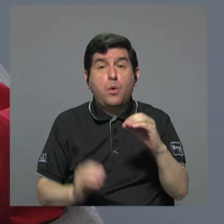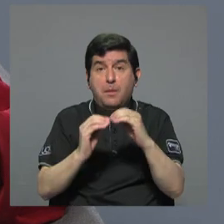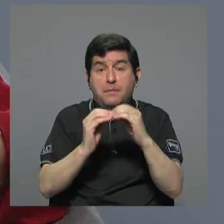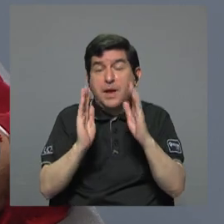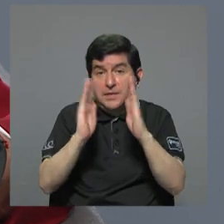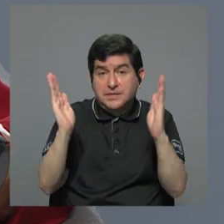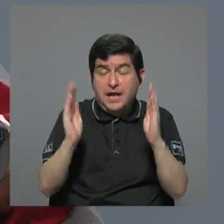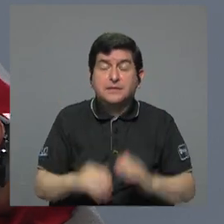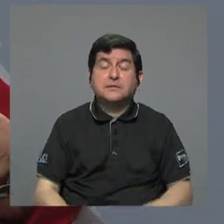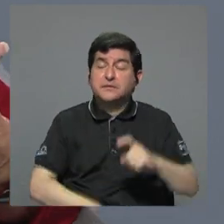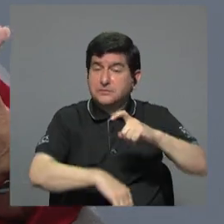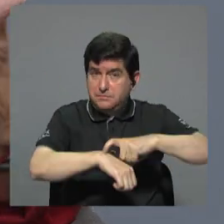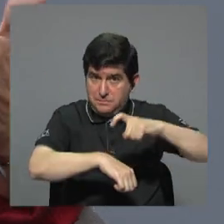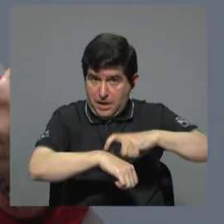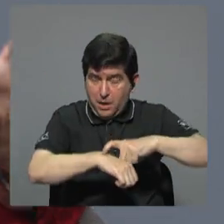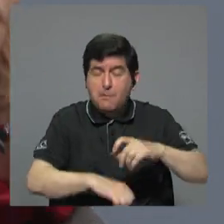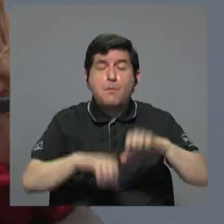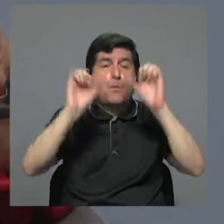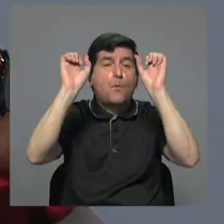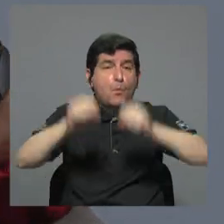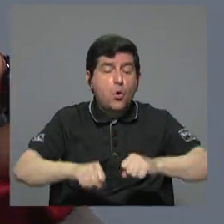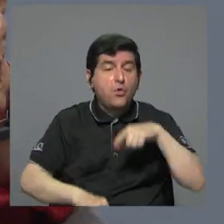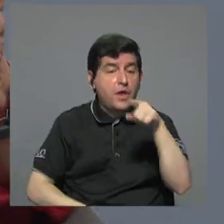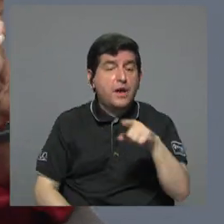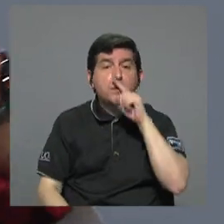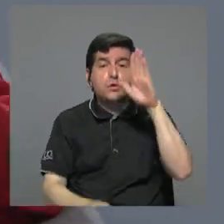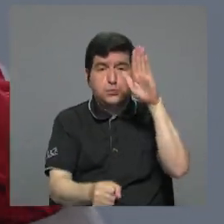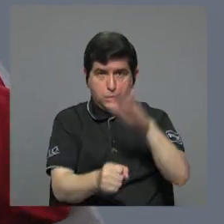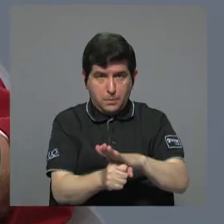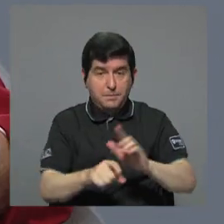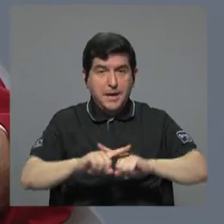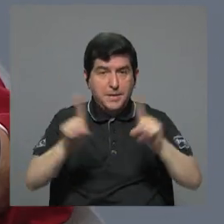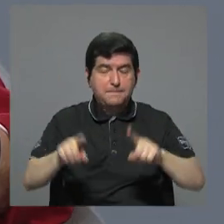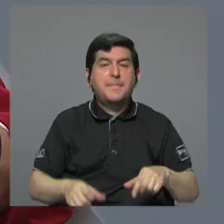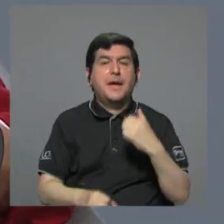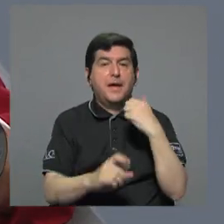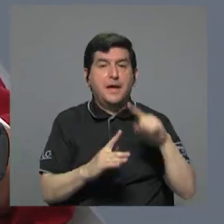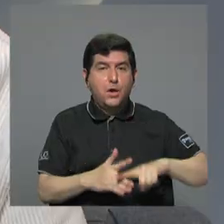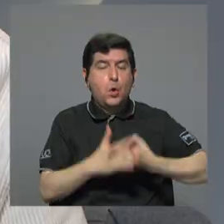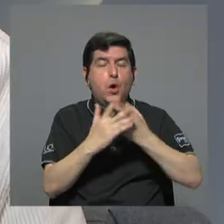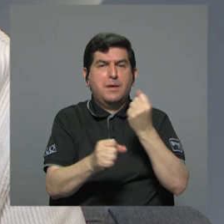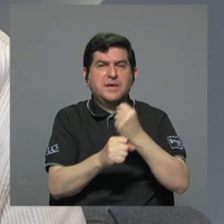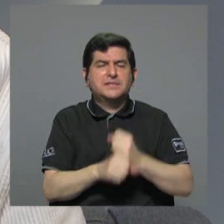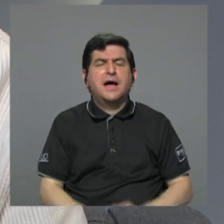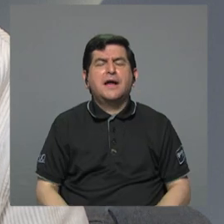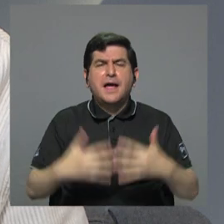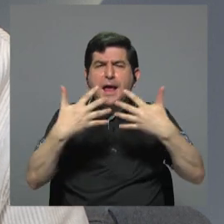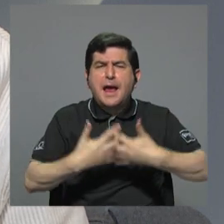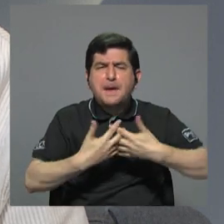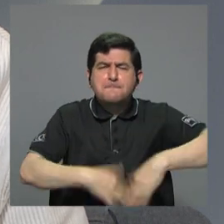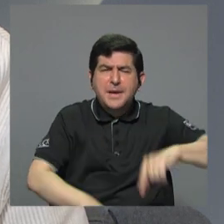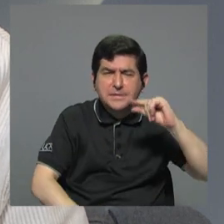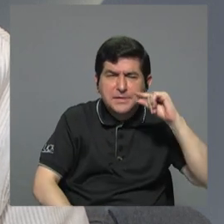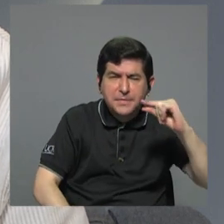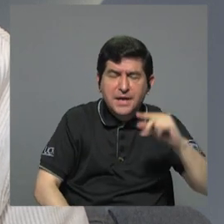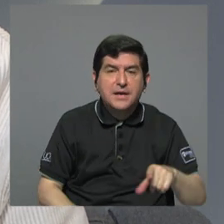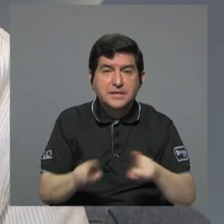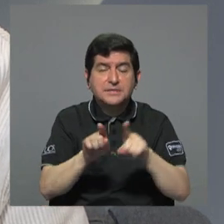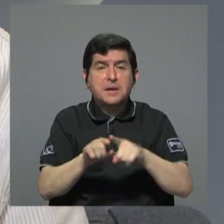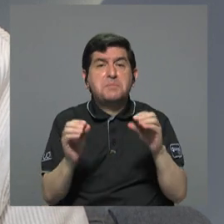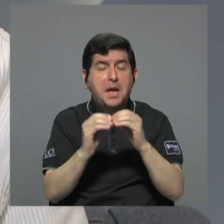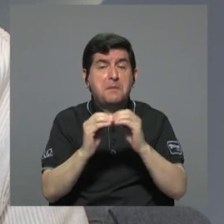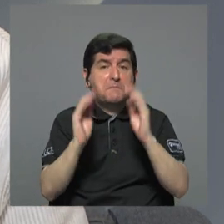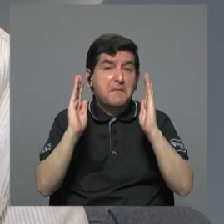de un tiempo para que puedan ponerse al día, pero que empiecen a trabajar. ¿Empresas pequeñas? Empresas también más